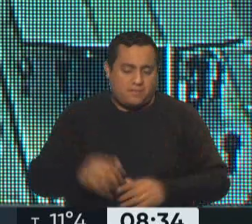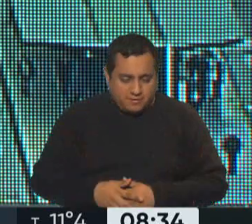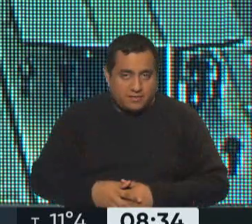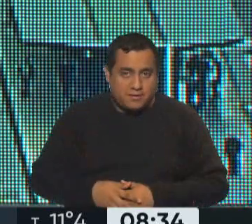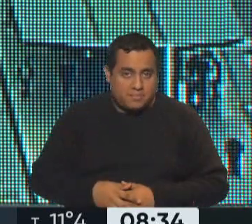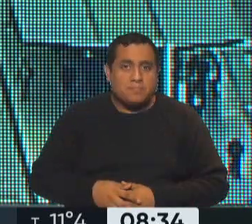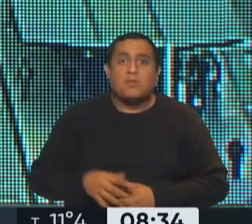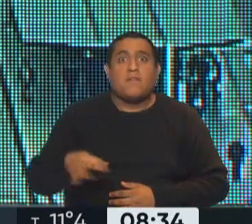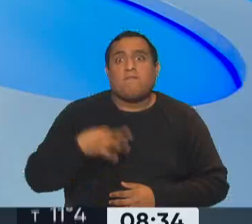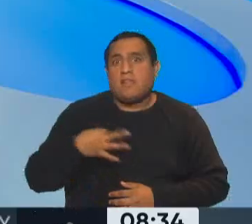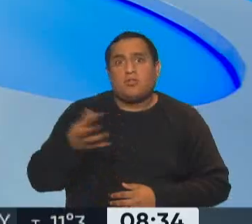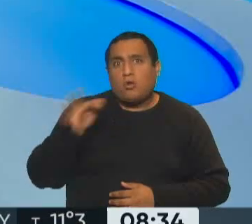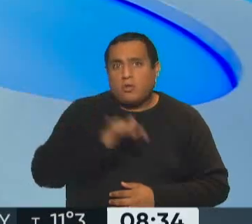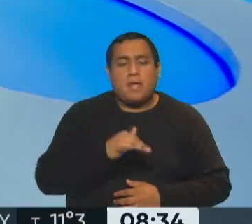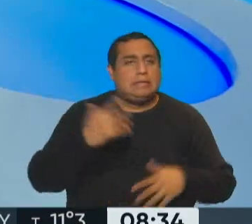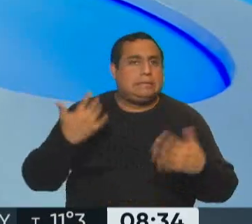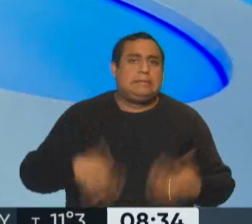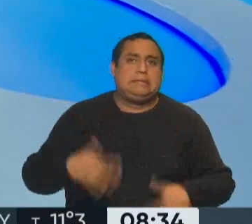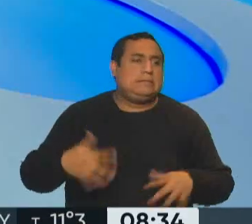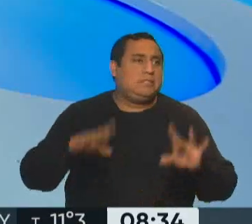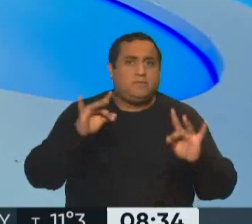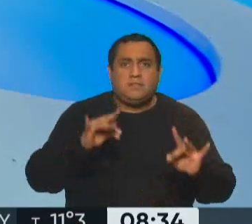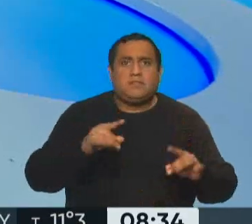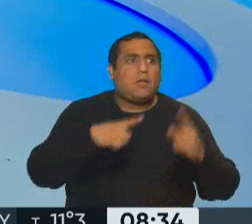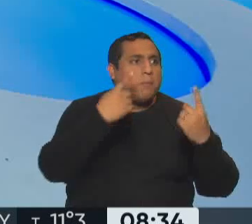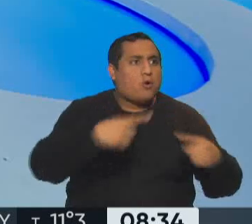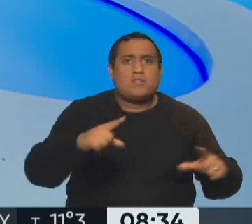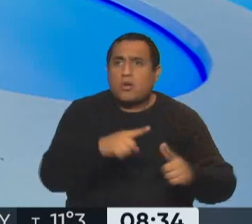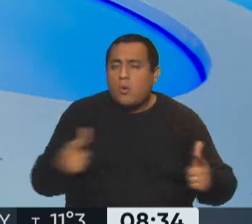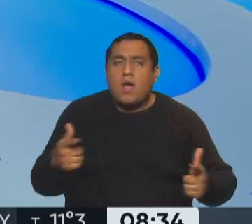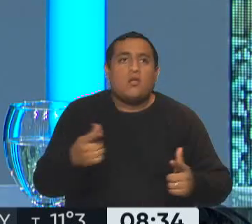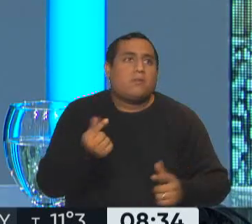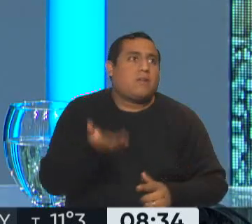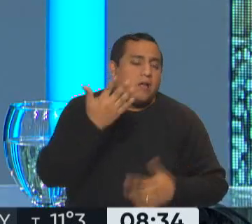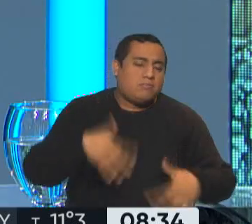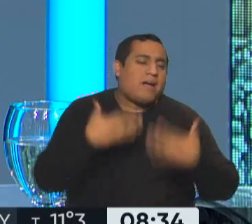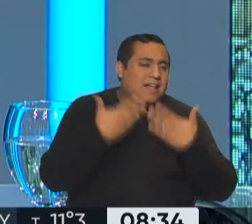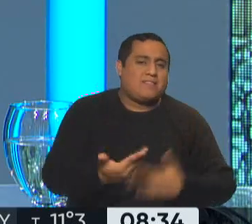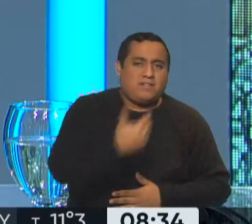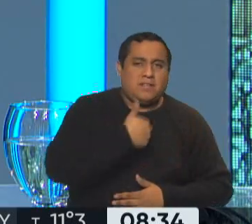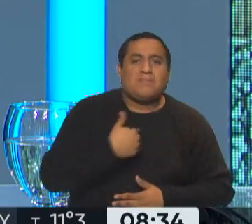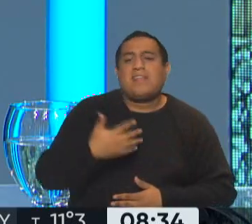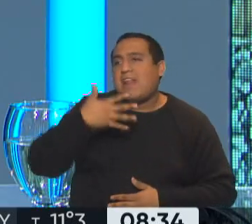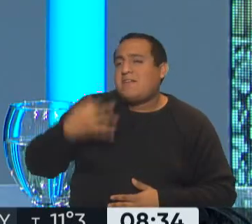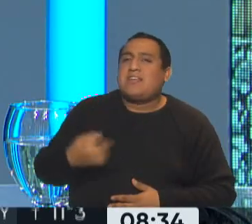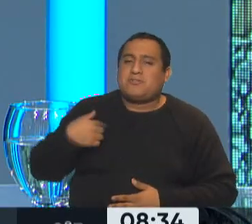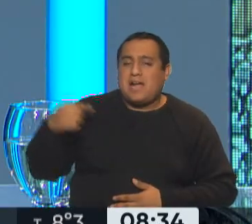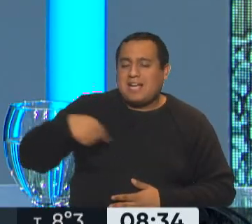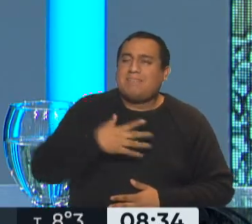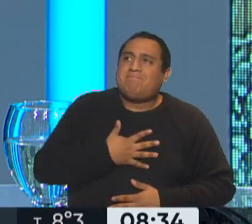en la cotidiana, la de todos los días, con esto, ¿no? A veces la falta de abastecimiento. Muchísimas gracias por haber venido. Gracias a ustedes. La verdad que me siento siempre como en casa acá.